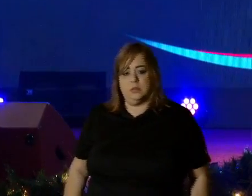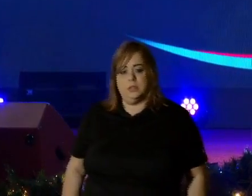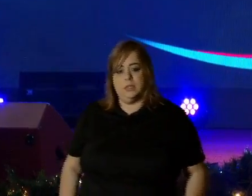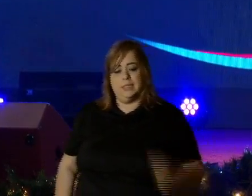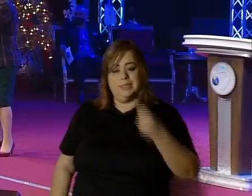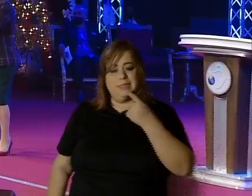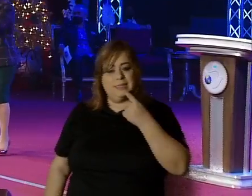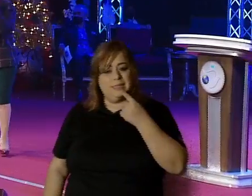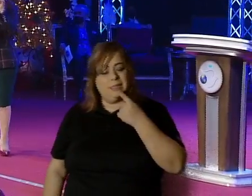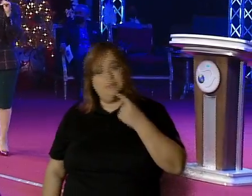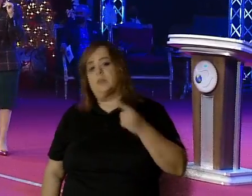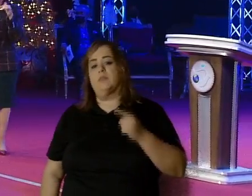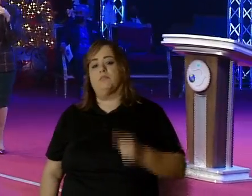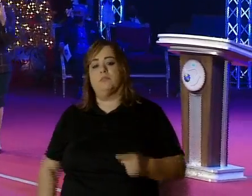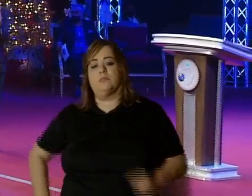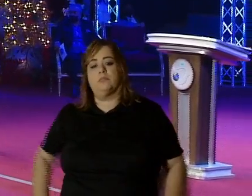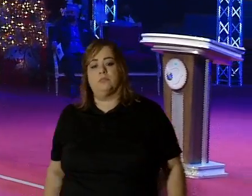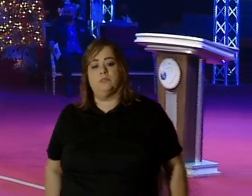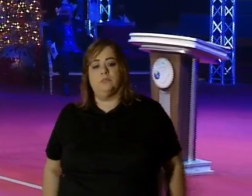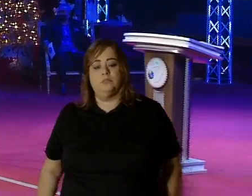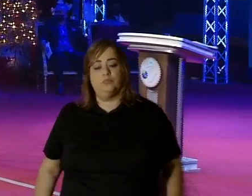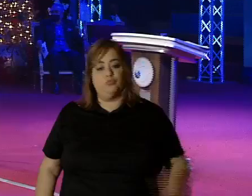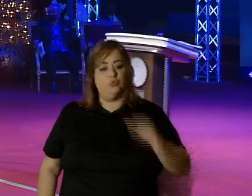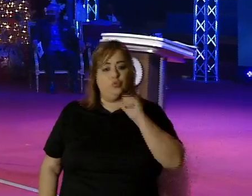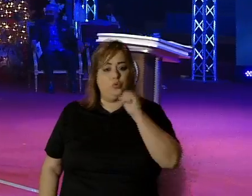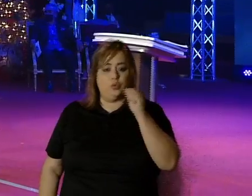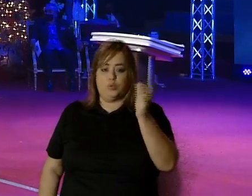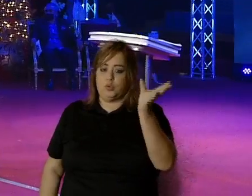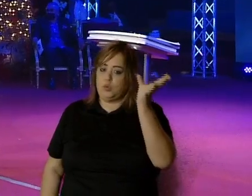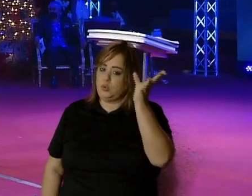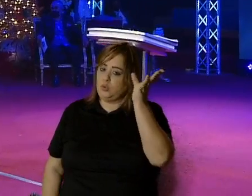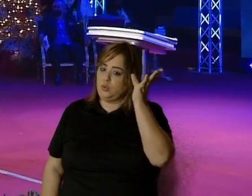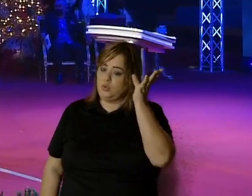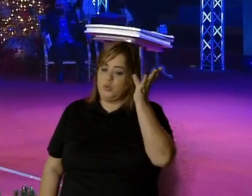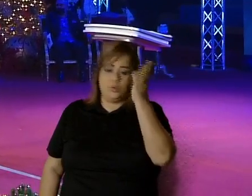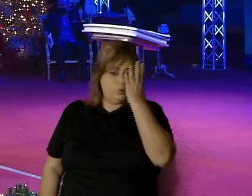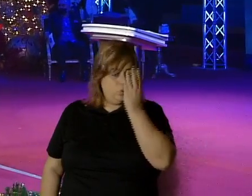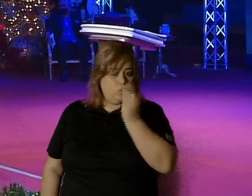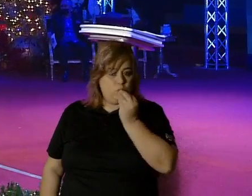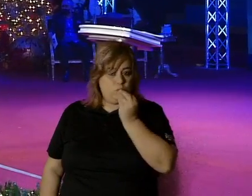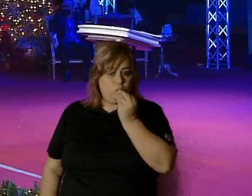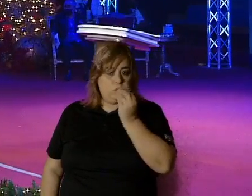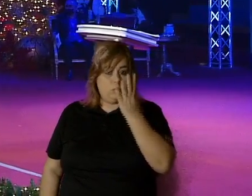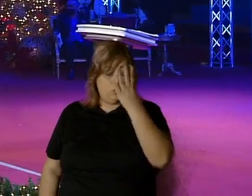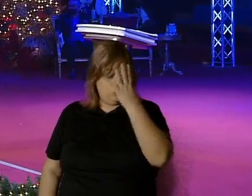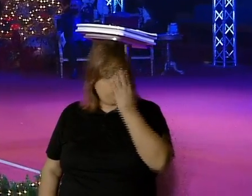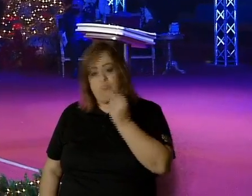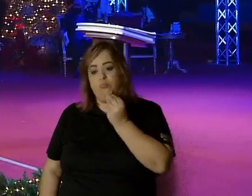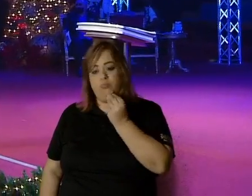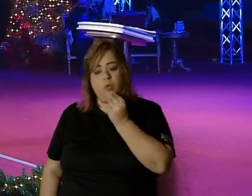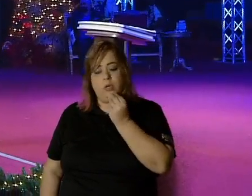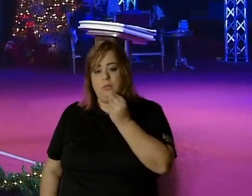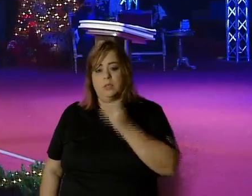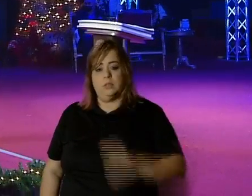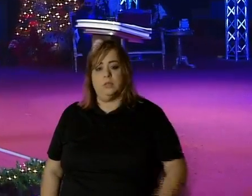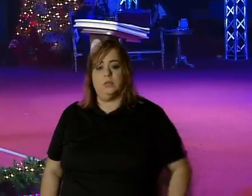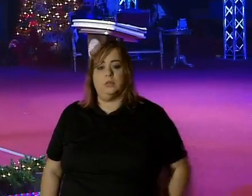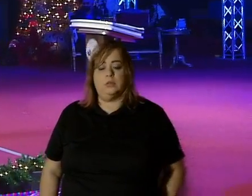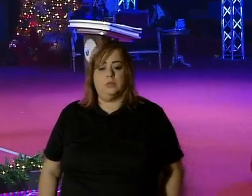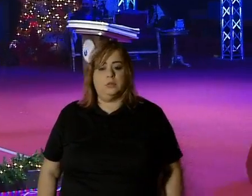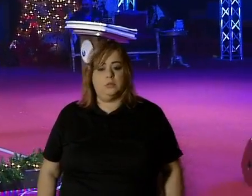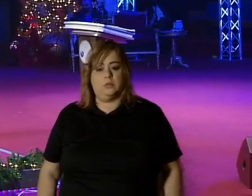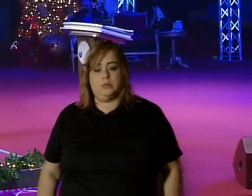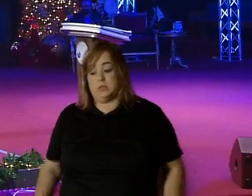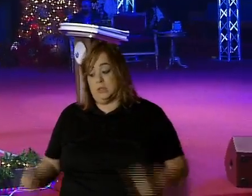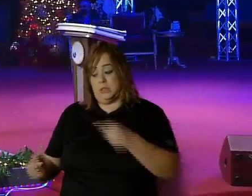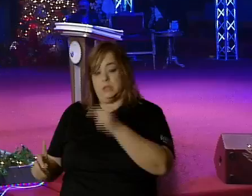dice, no es que duerme. Él lo dijo en el término correcto, porque los que están en Cristo y murieron en Cristo duermen. No